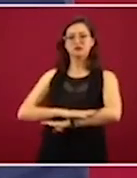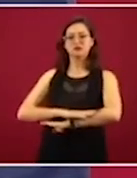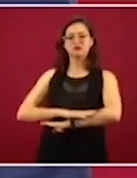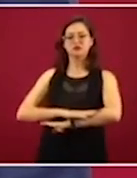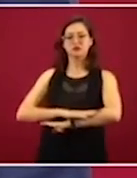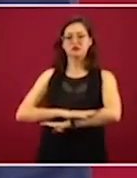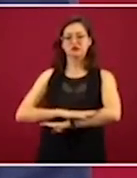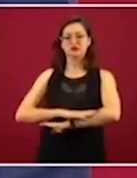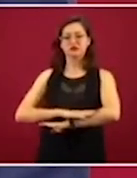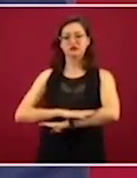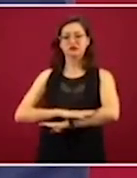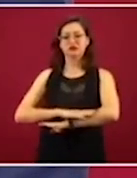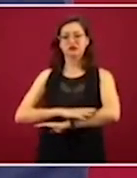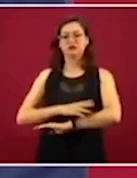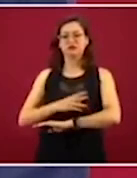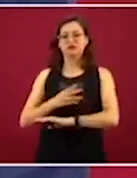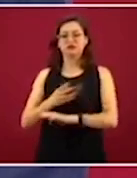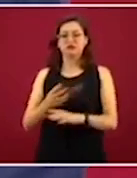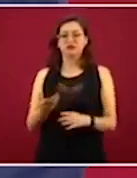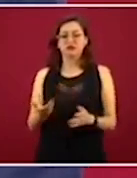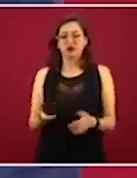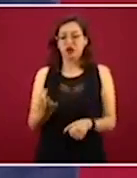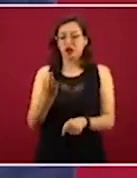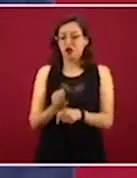que no haya